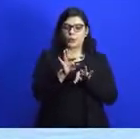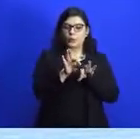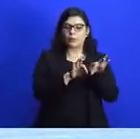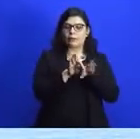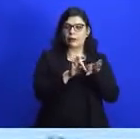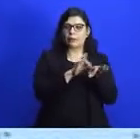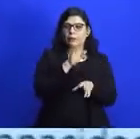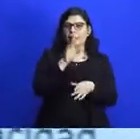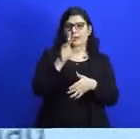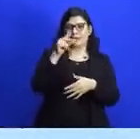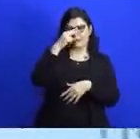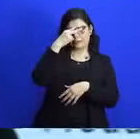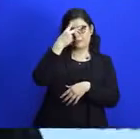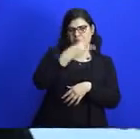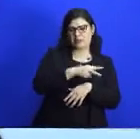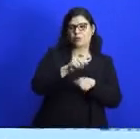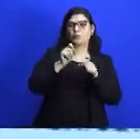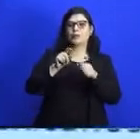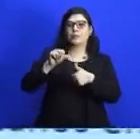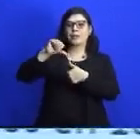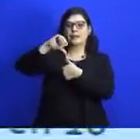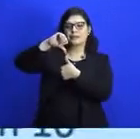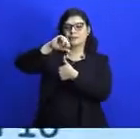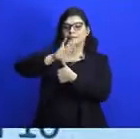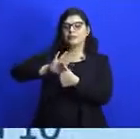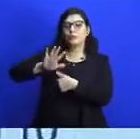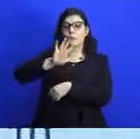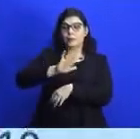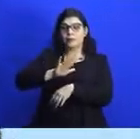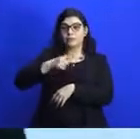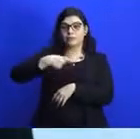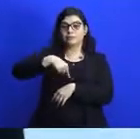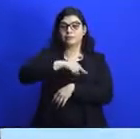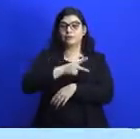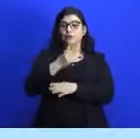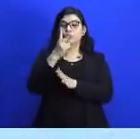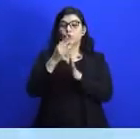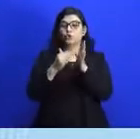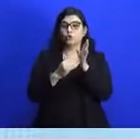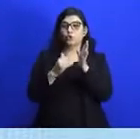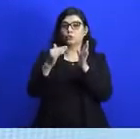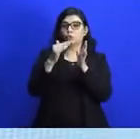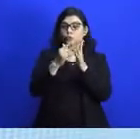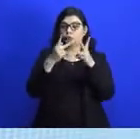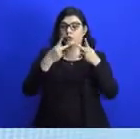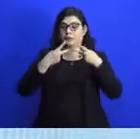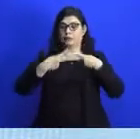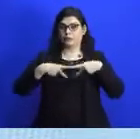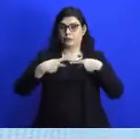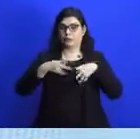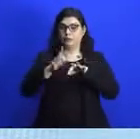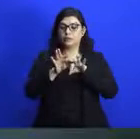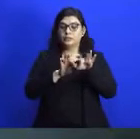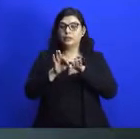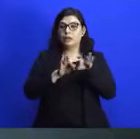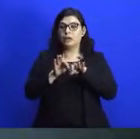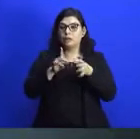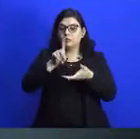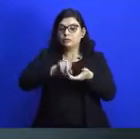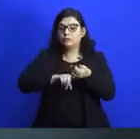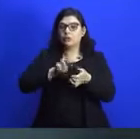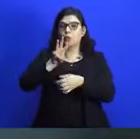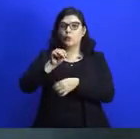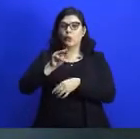y Centroamérica. Y somos más de 2 millones de asociados en todo el mundo. Y además de